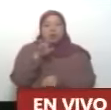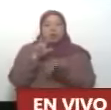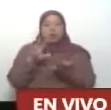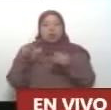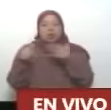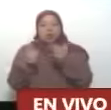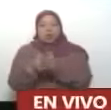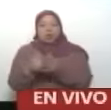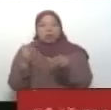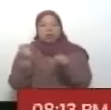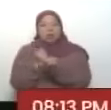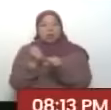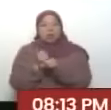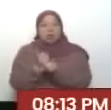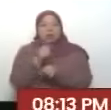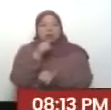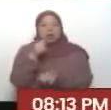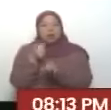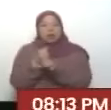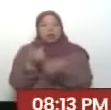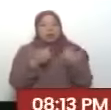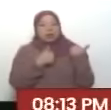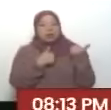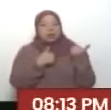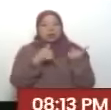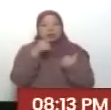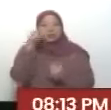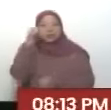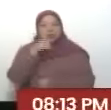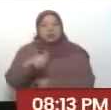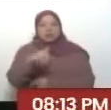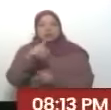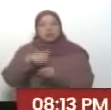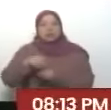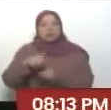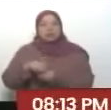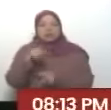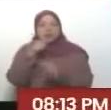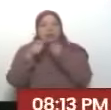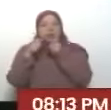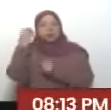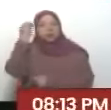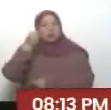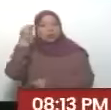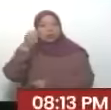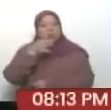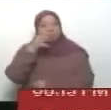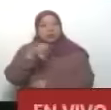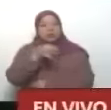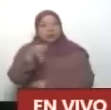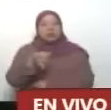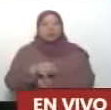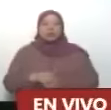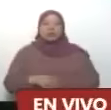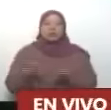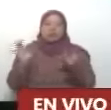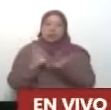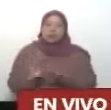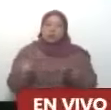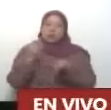383.433 compatriotas que respetamos. Fueron a votar y expresar su opinión, como siempre debe ser. No